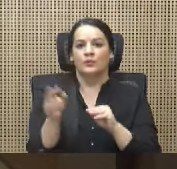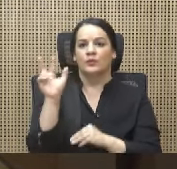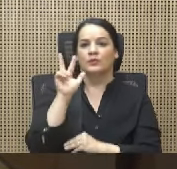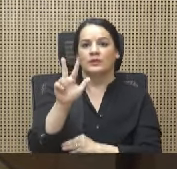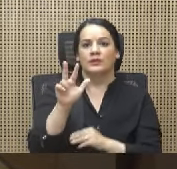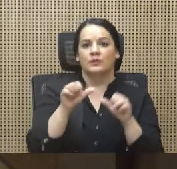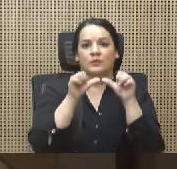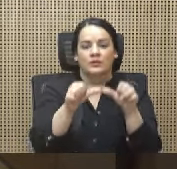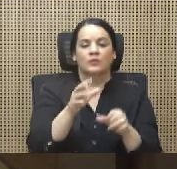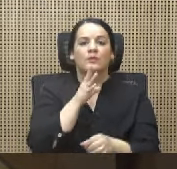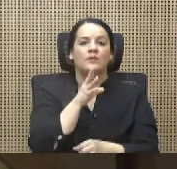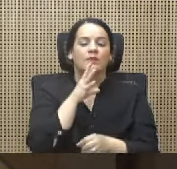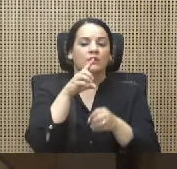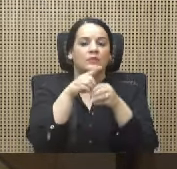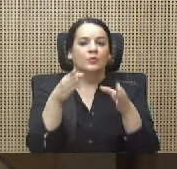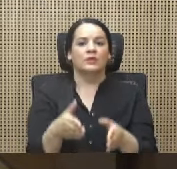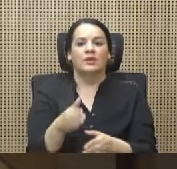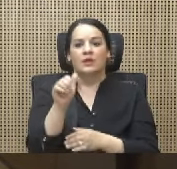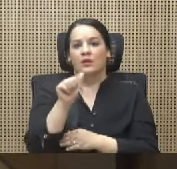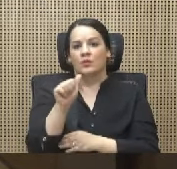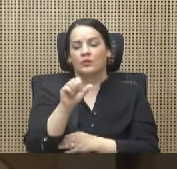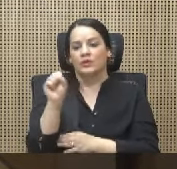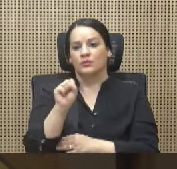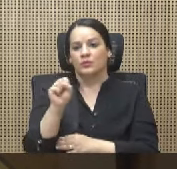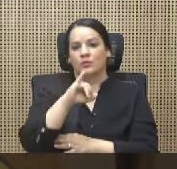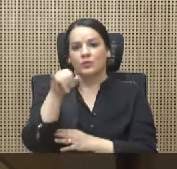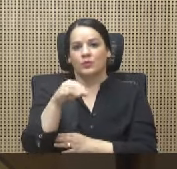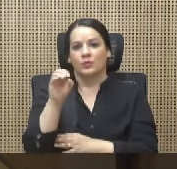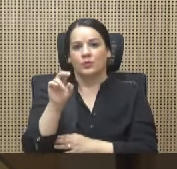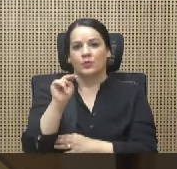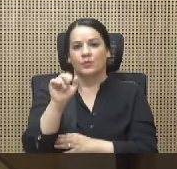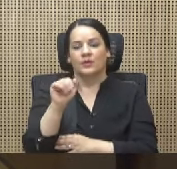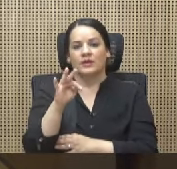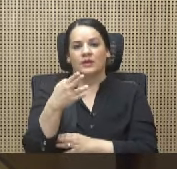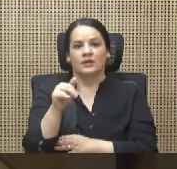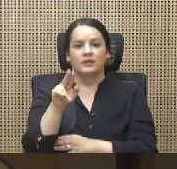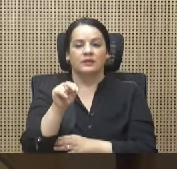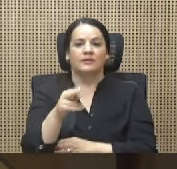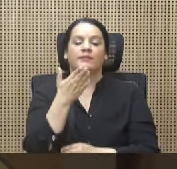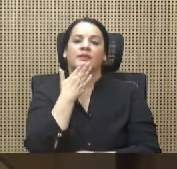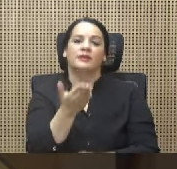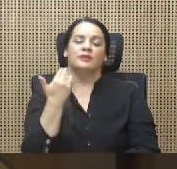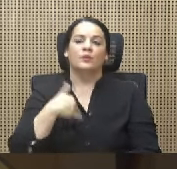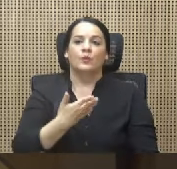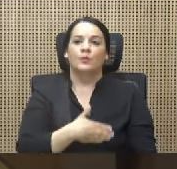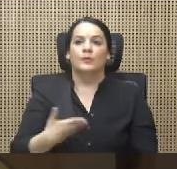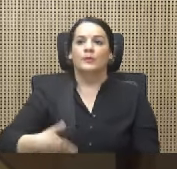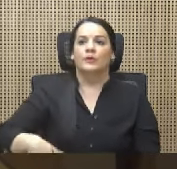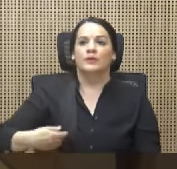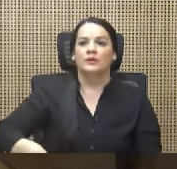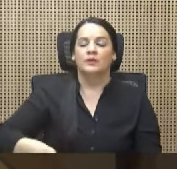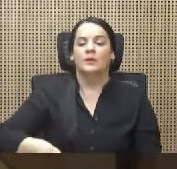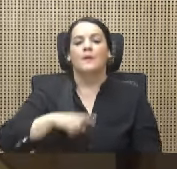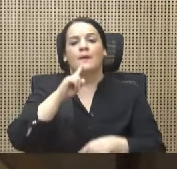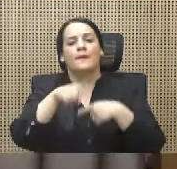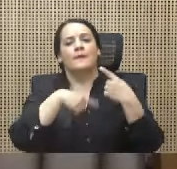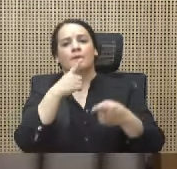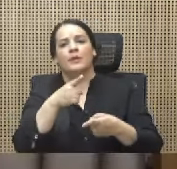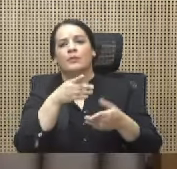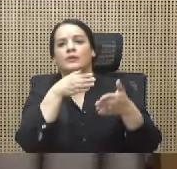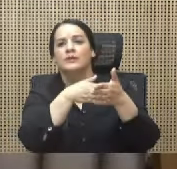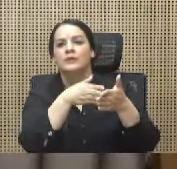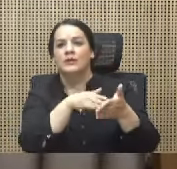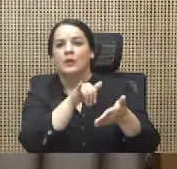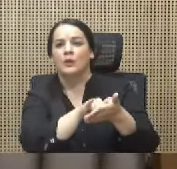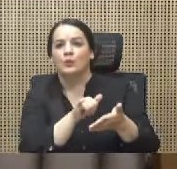Tiene la palabra el diputado Acuña Soto, Jonathan. Gracias, señor presidente. Vamos a insistir en esto. Si